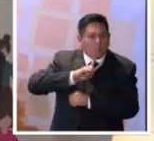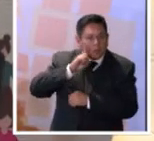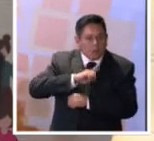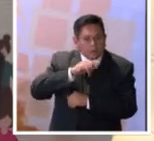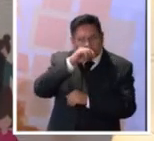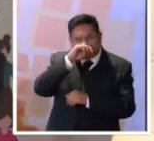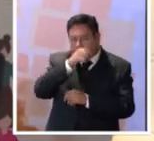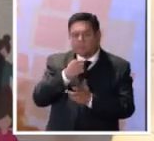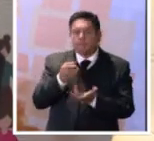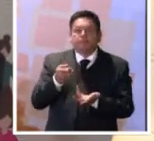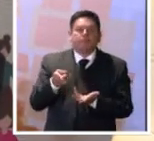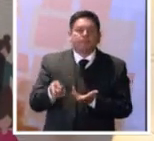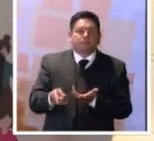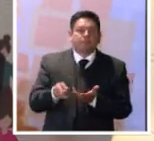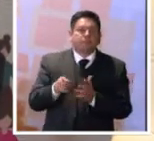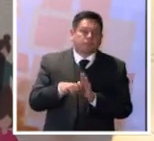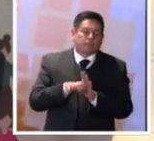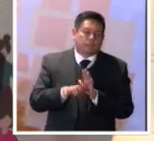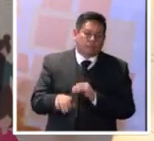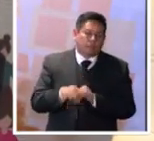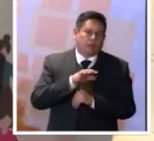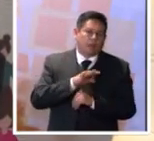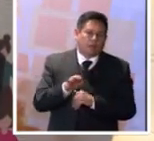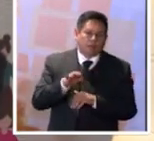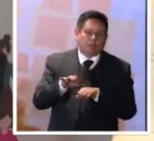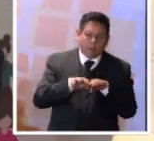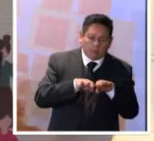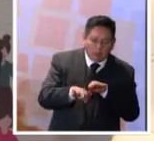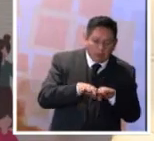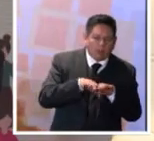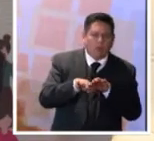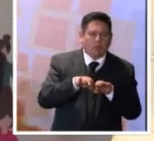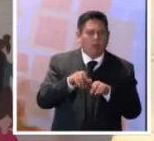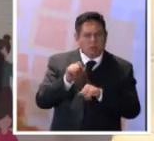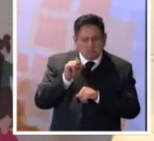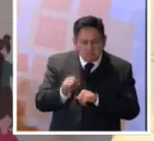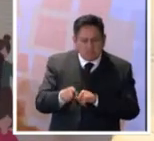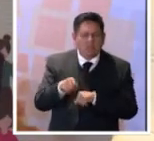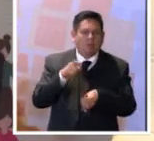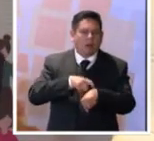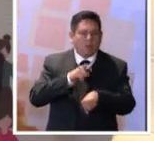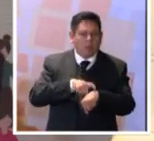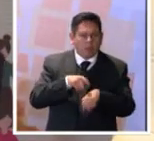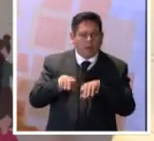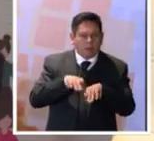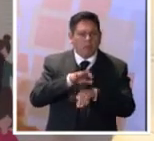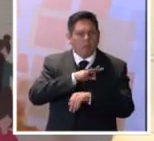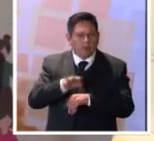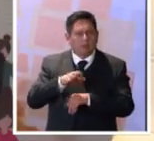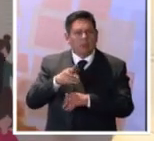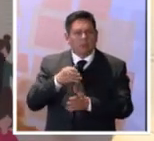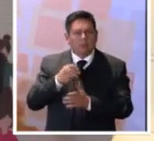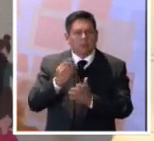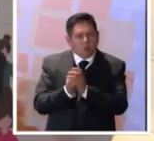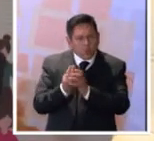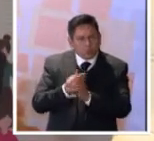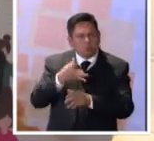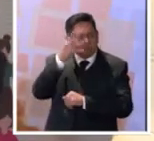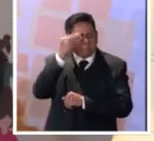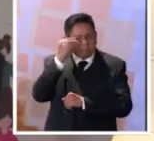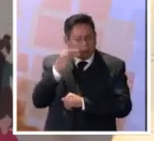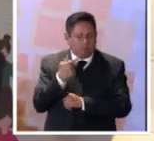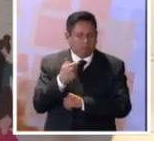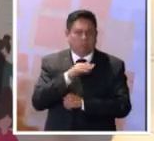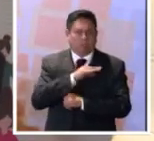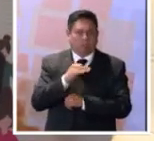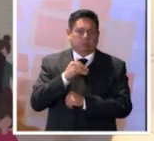no, si lo hacen fuera del horario de labores, con los roles estereotipados, se excluyen automáticamente. Y una vez